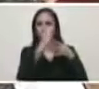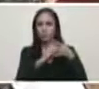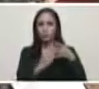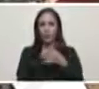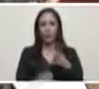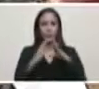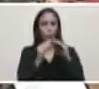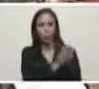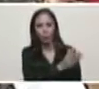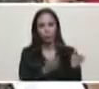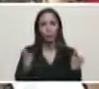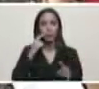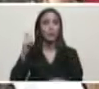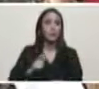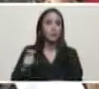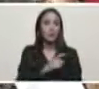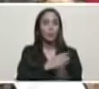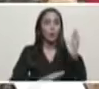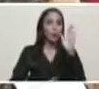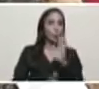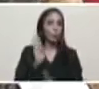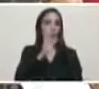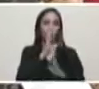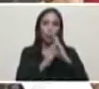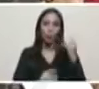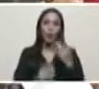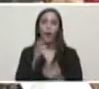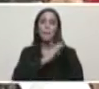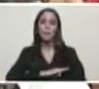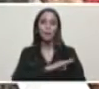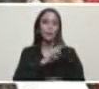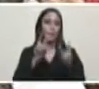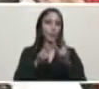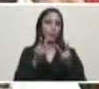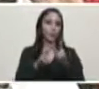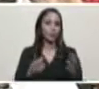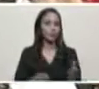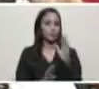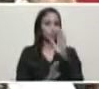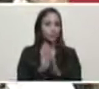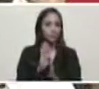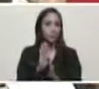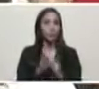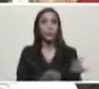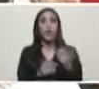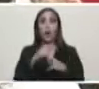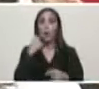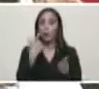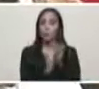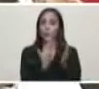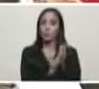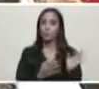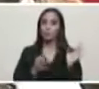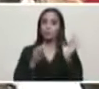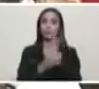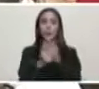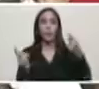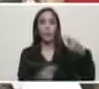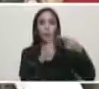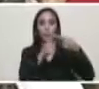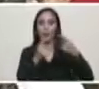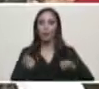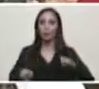todos los aspectos necesarios para el fortalecimiento de la gran misión vivienda Venezuela es por ello que declaramos activar la